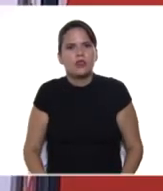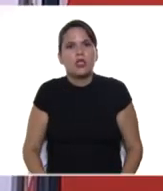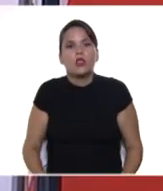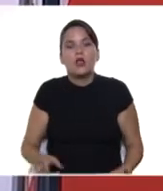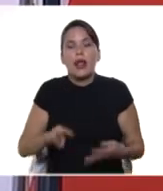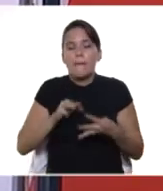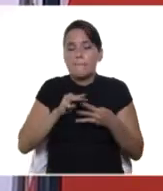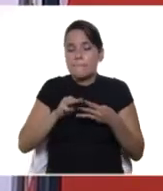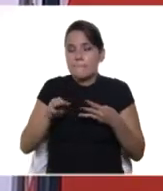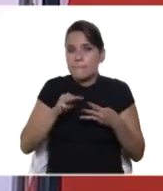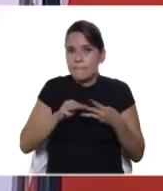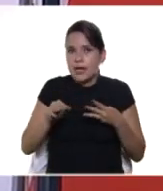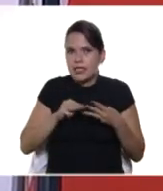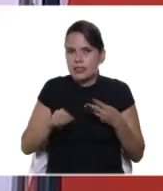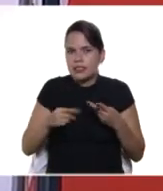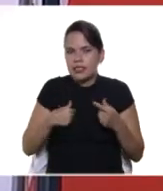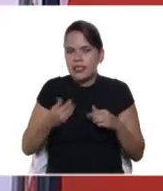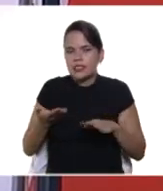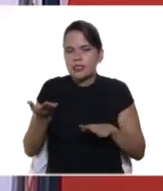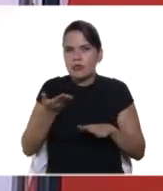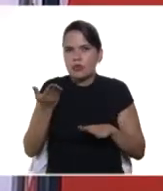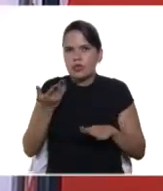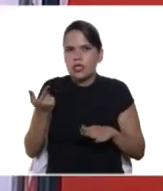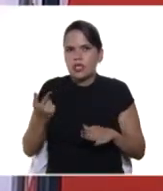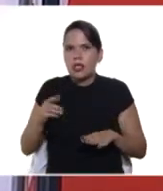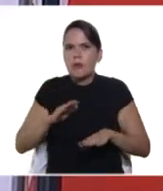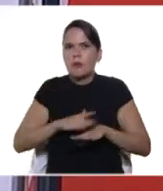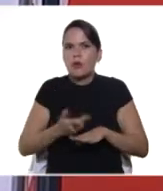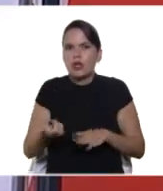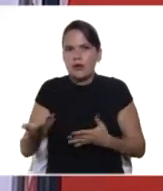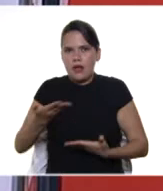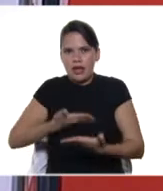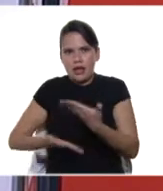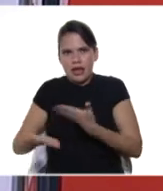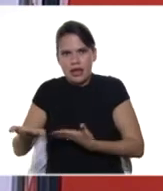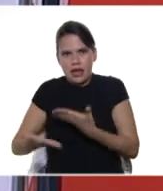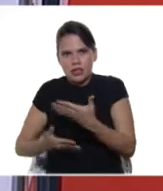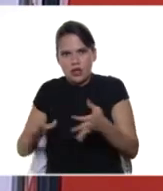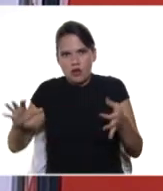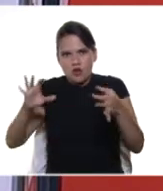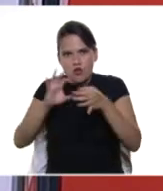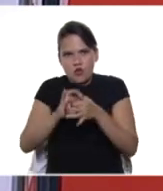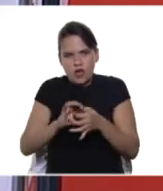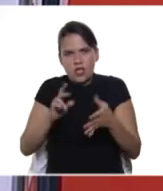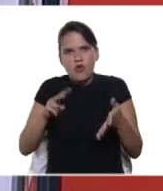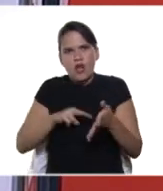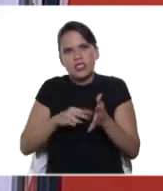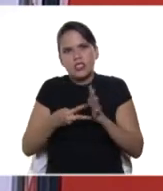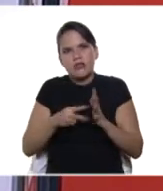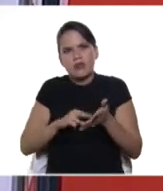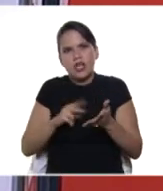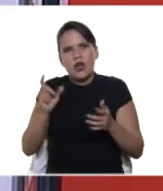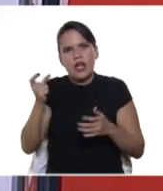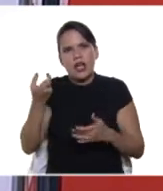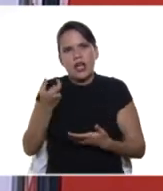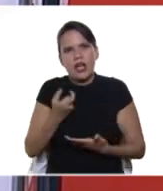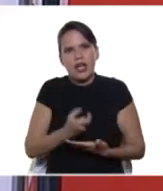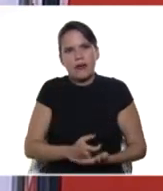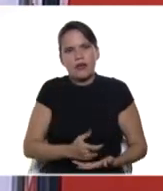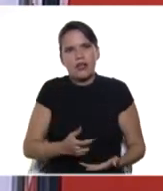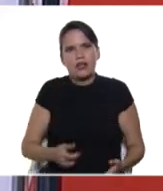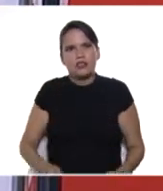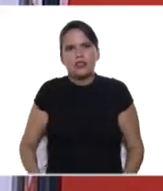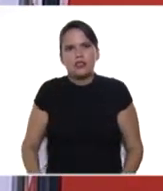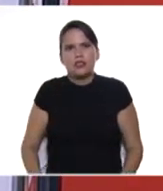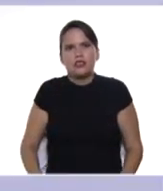es importante, hago énfasis en esto, la masa va directamente relacionada con el concepto de la gravedad y es una